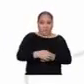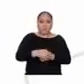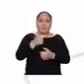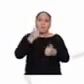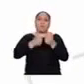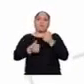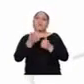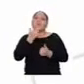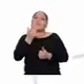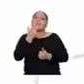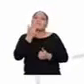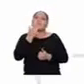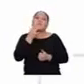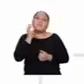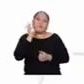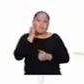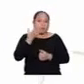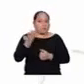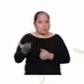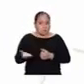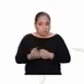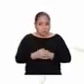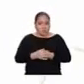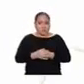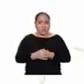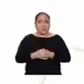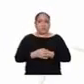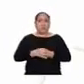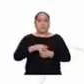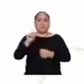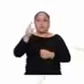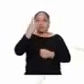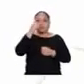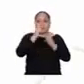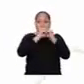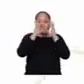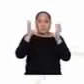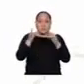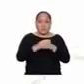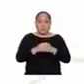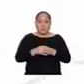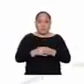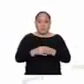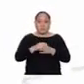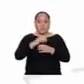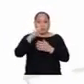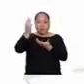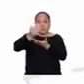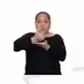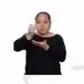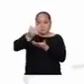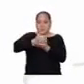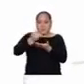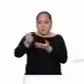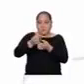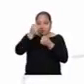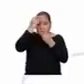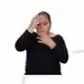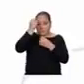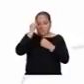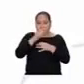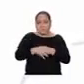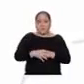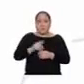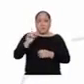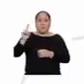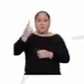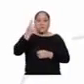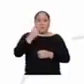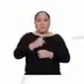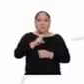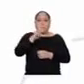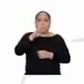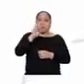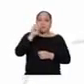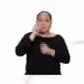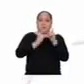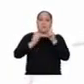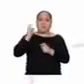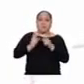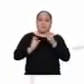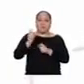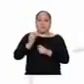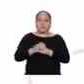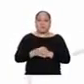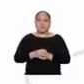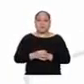sus platos favoritos. El primer día registró los siguientes datos de las primeras 20